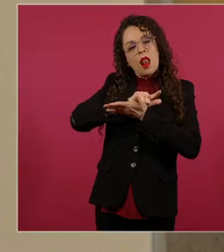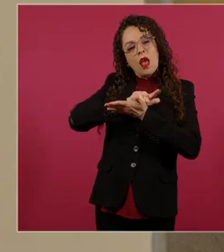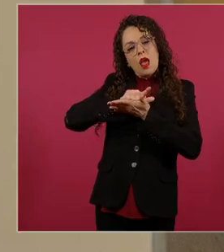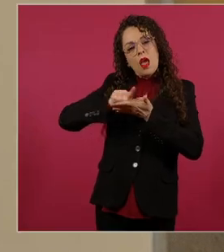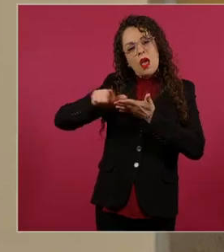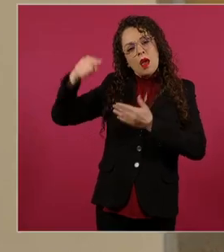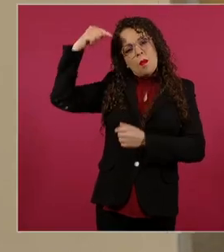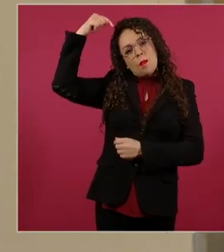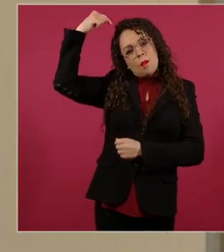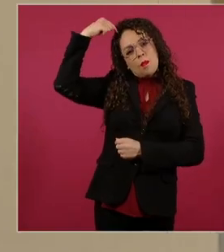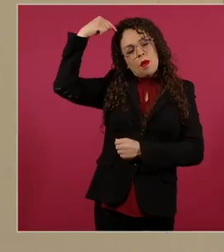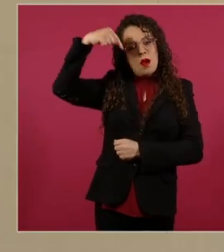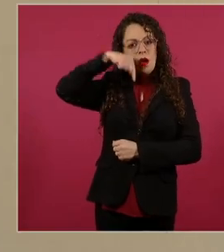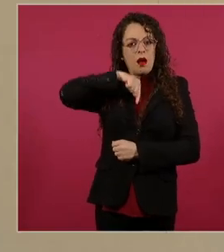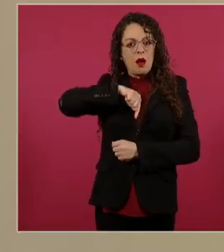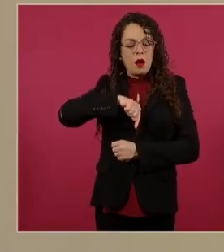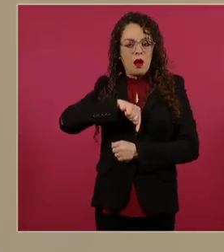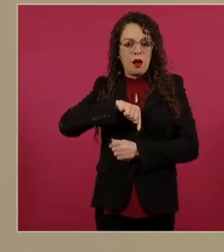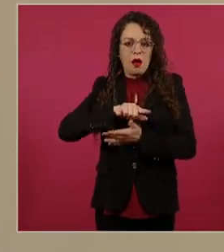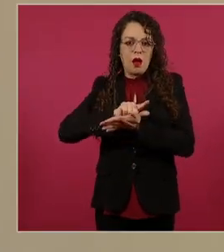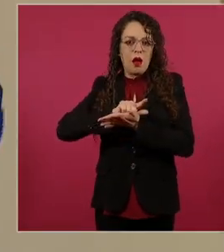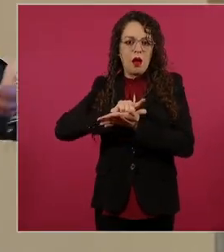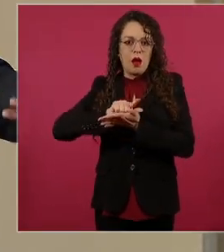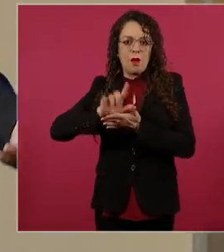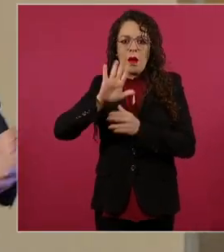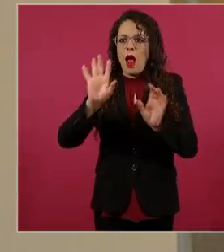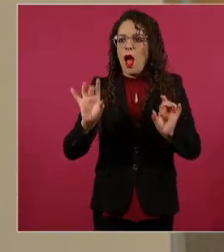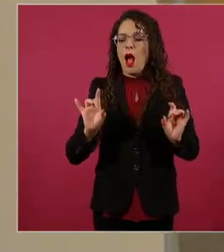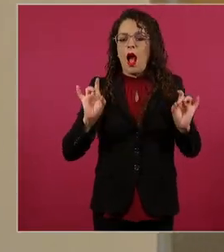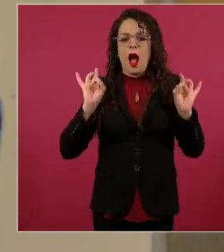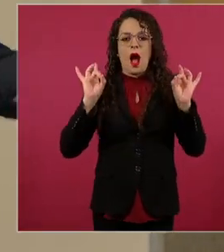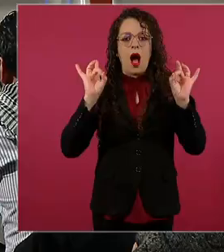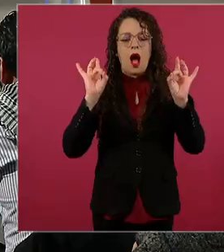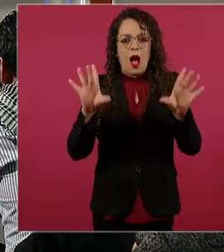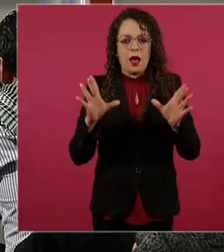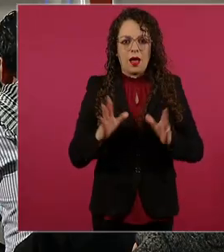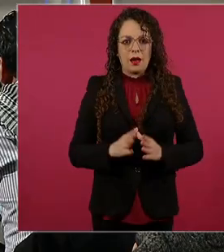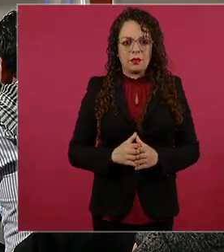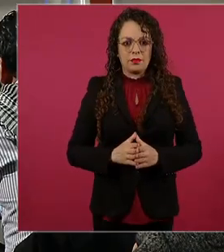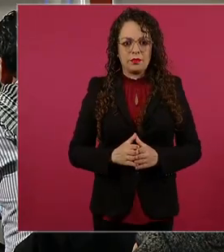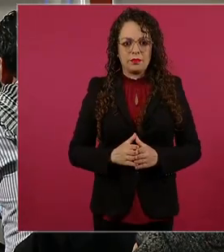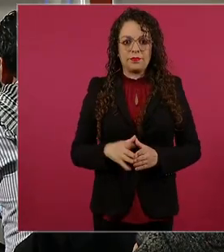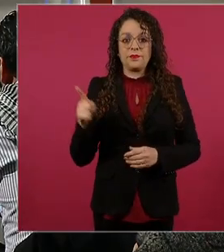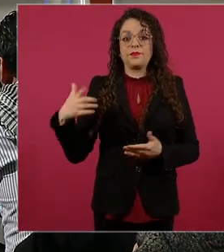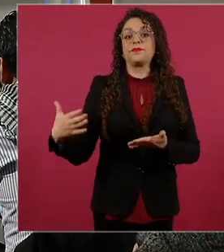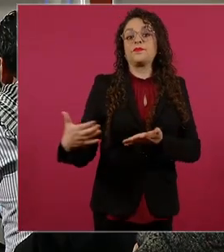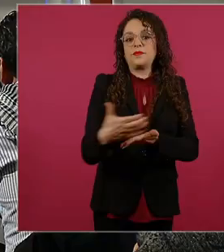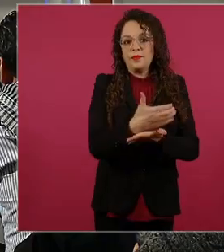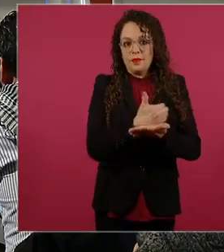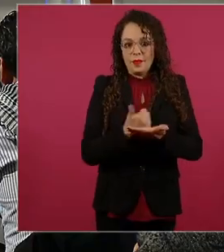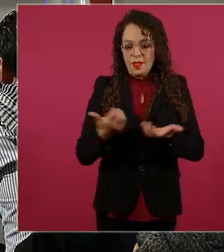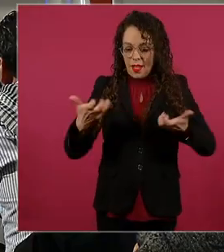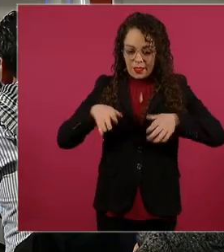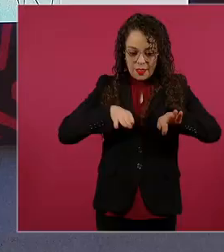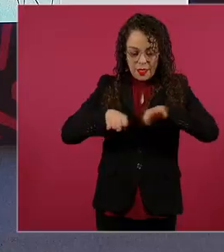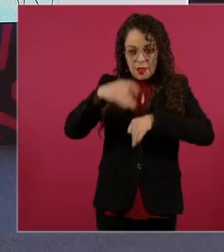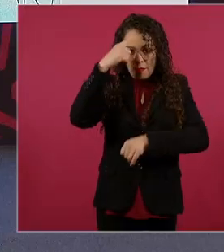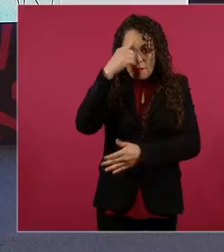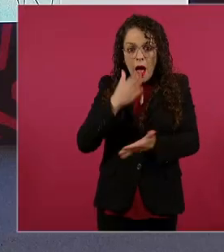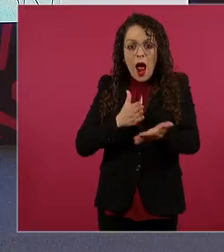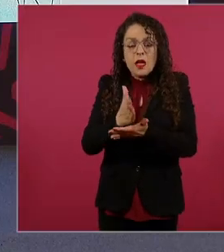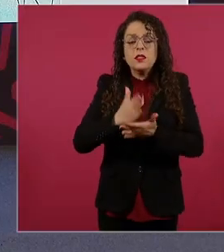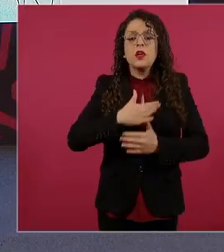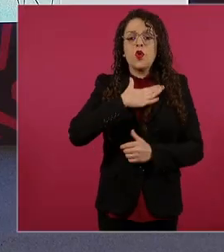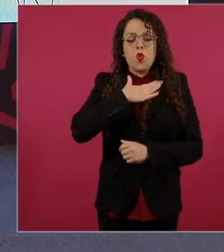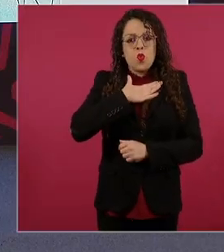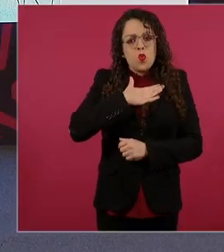de una mentalidad abierta fresca quiere hacer justicia ya cuando pasa el